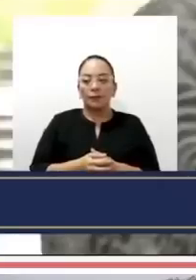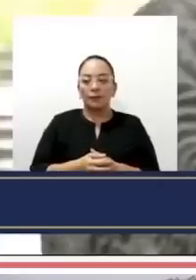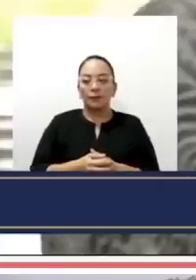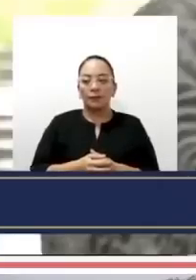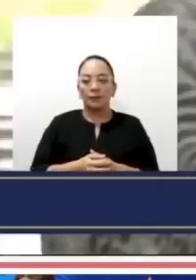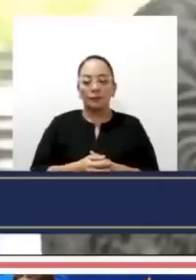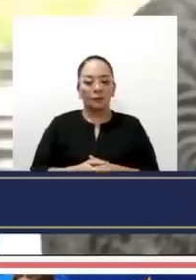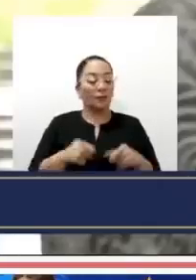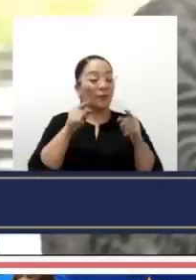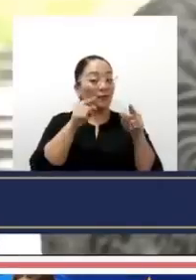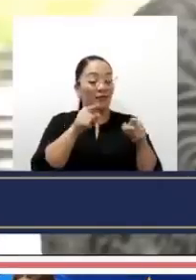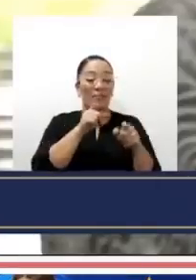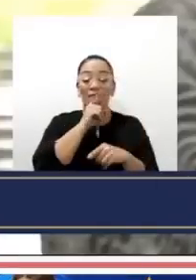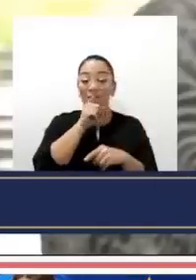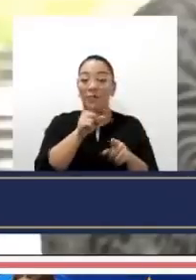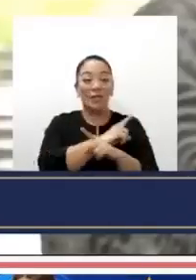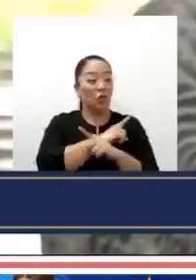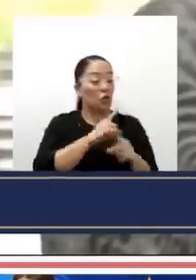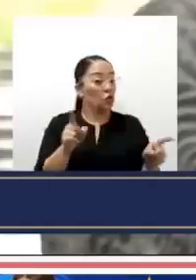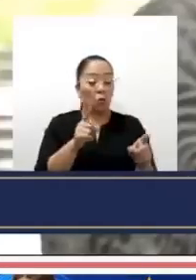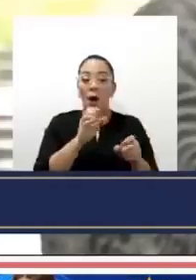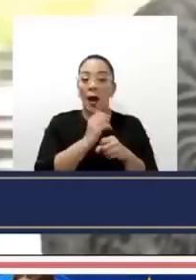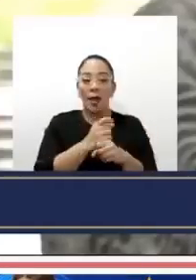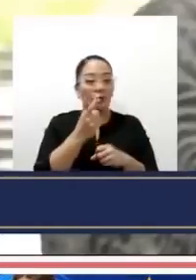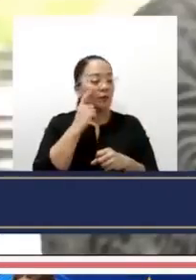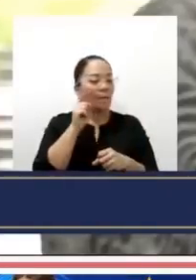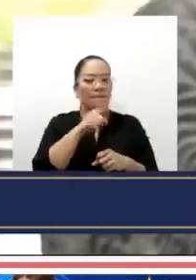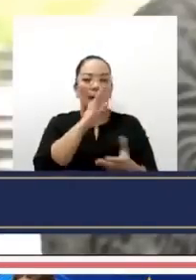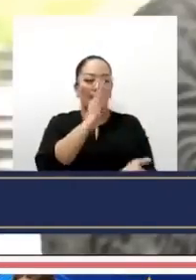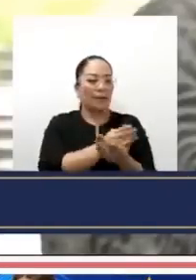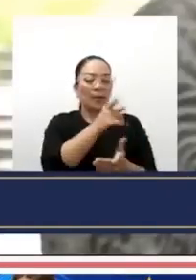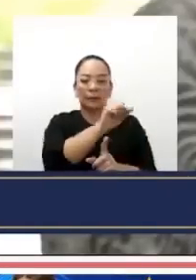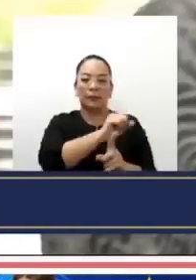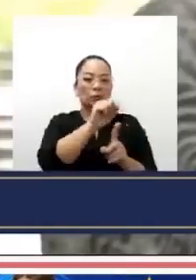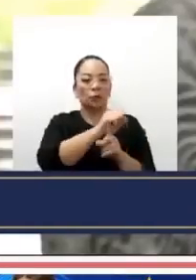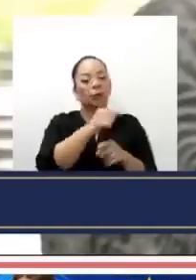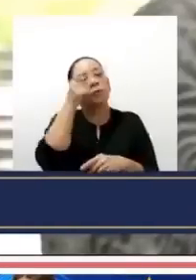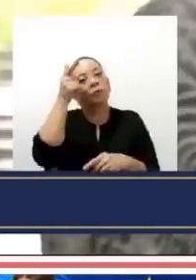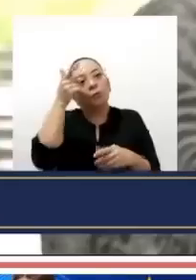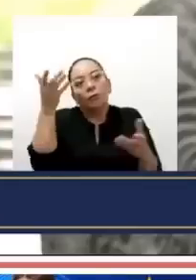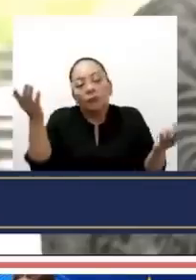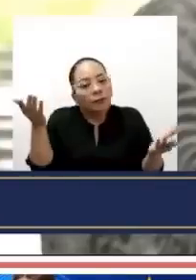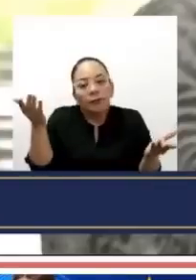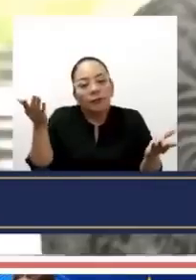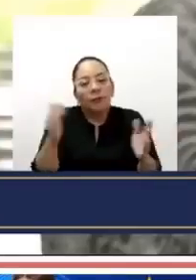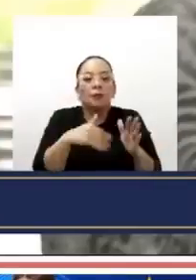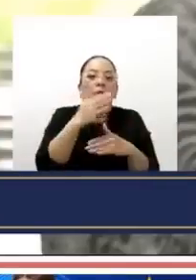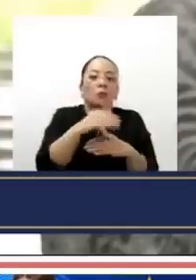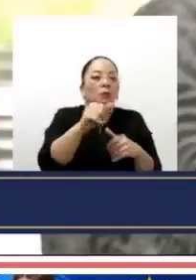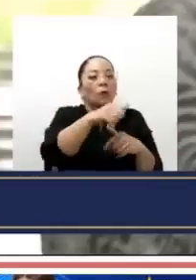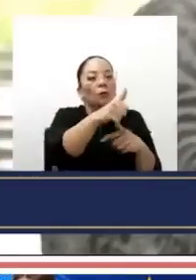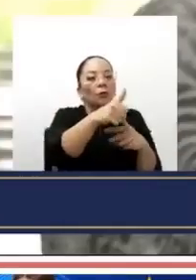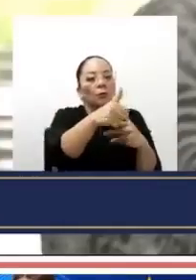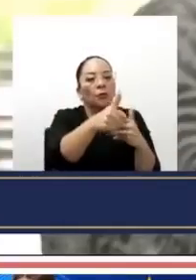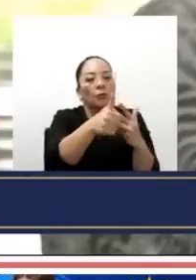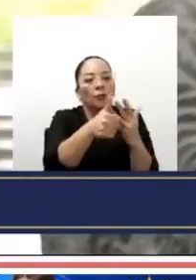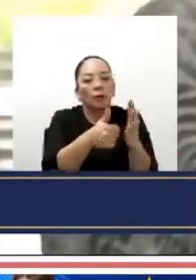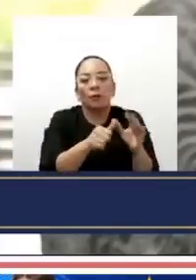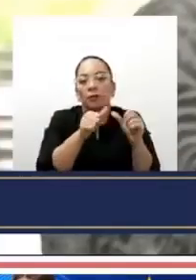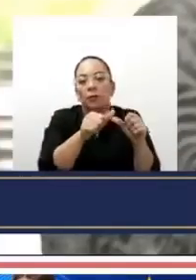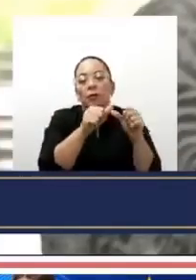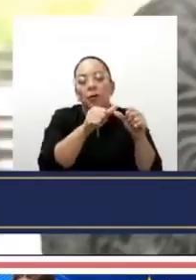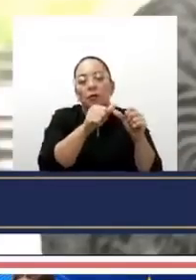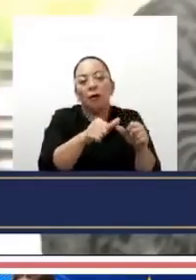una fiscalización para parar semejantes chapuzas, pues desde luego se pega otro y otro y otro, y ahí seguirán